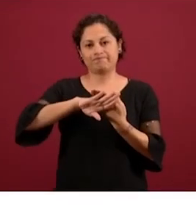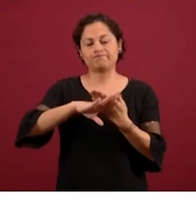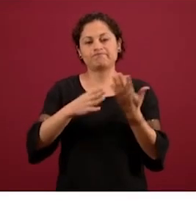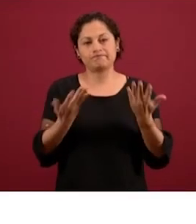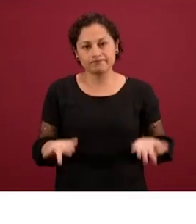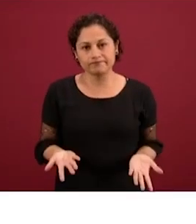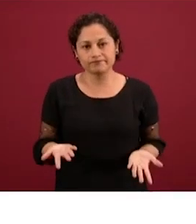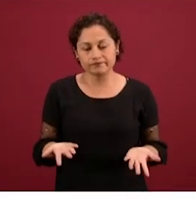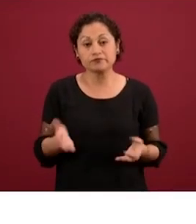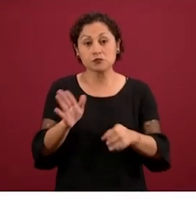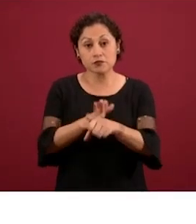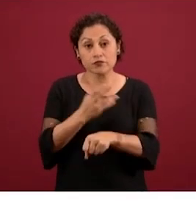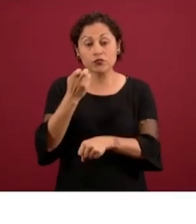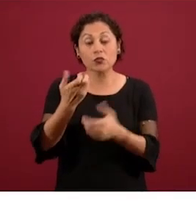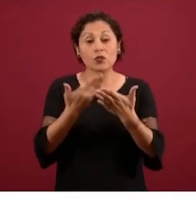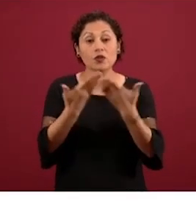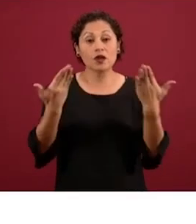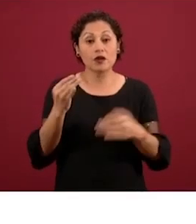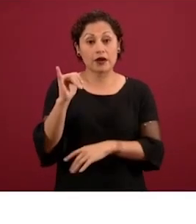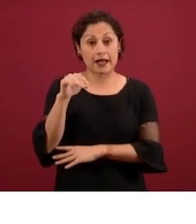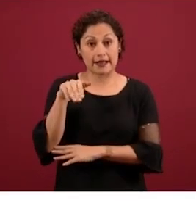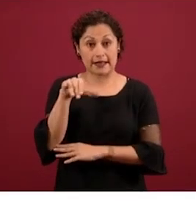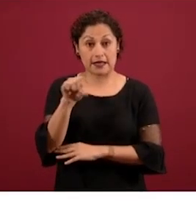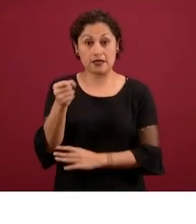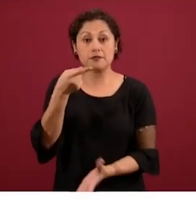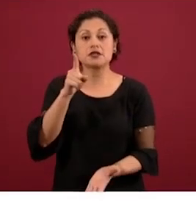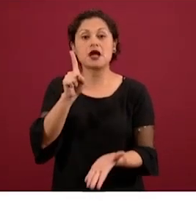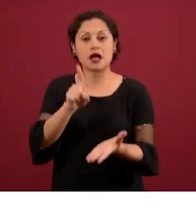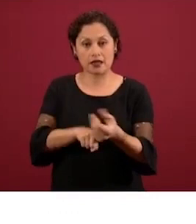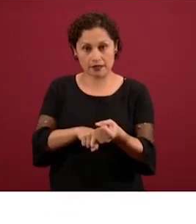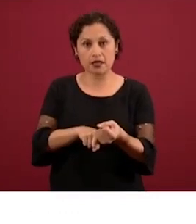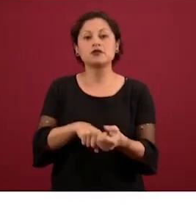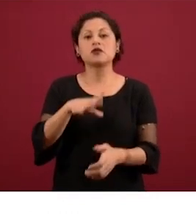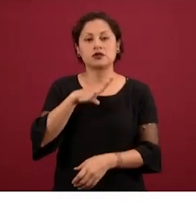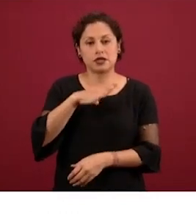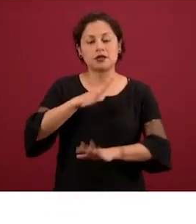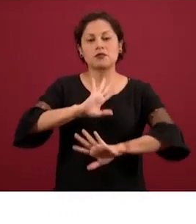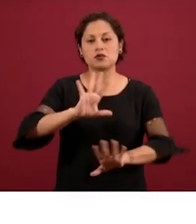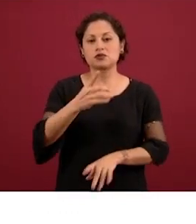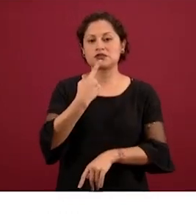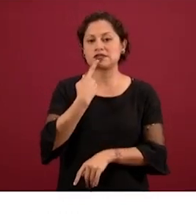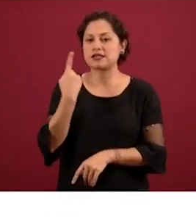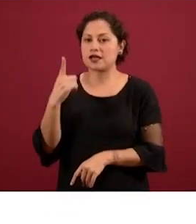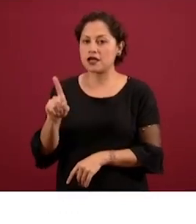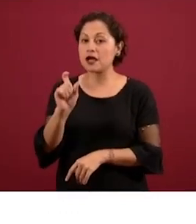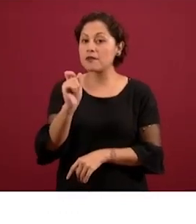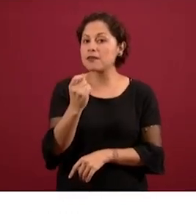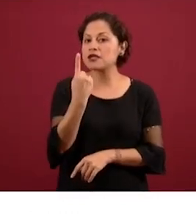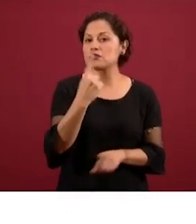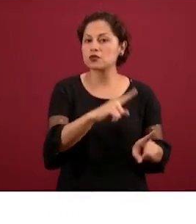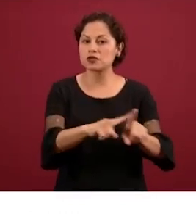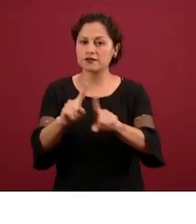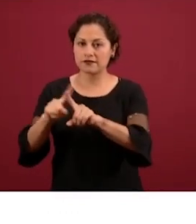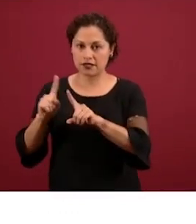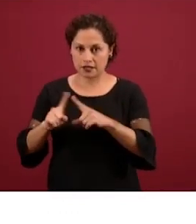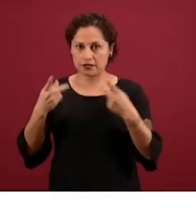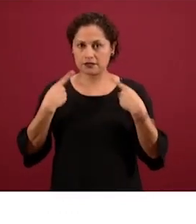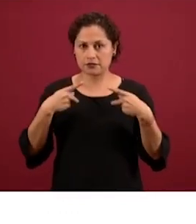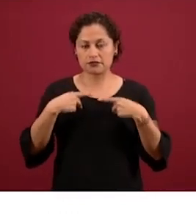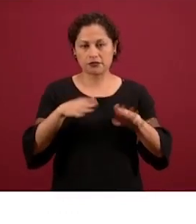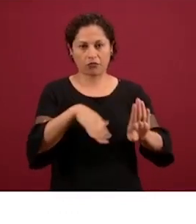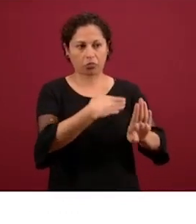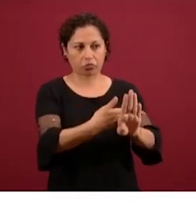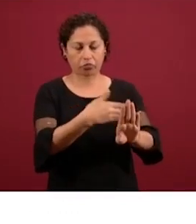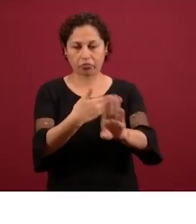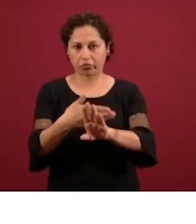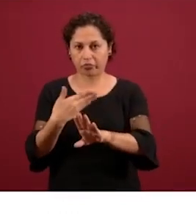Hoy en el IMSS tenemos registradas 21 agresiones a personal de enfermería. Esto